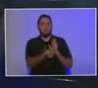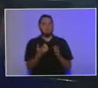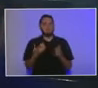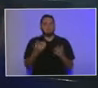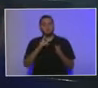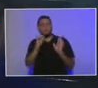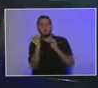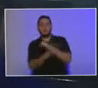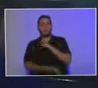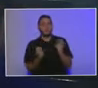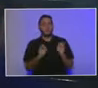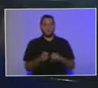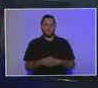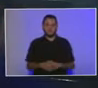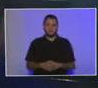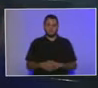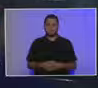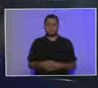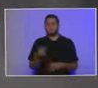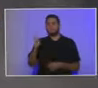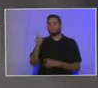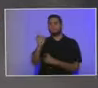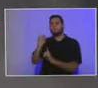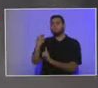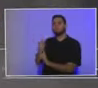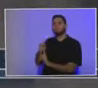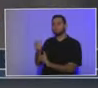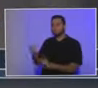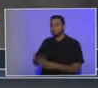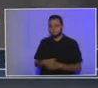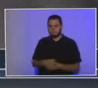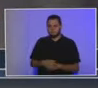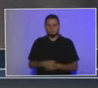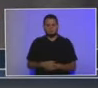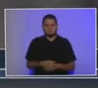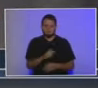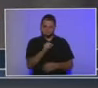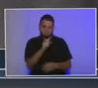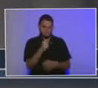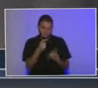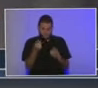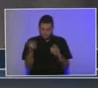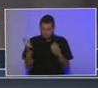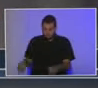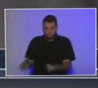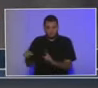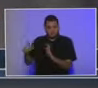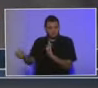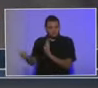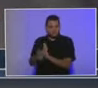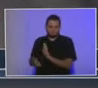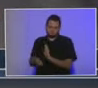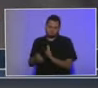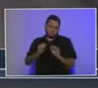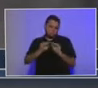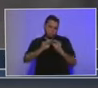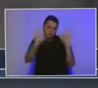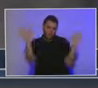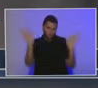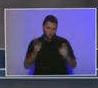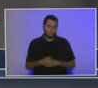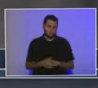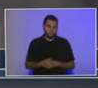del alcalde y de posibles delitos que puede enfrentar? Bueno, de que había una actividad ilegal allí, unas peleas clandestinas, eso se puede estipular.